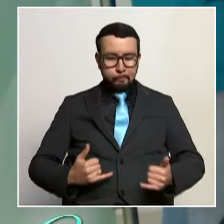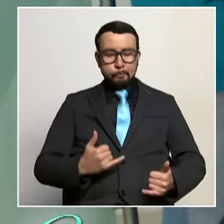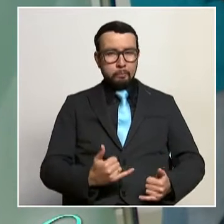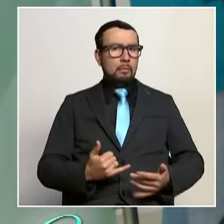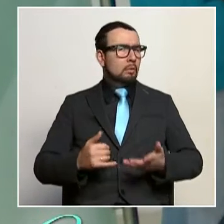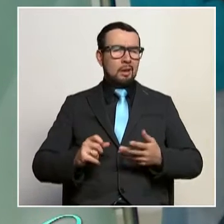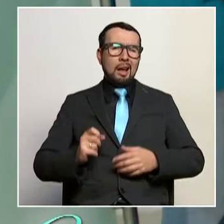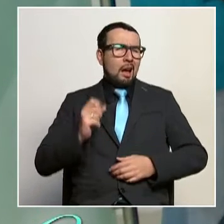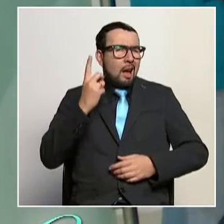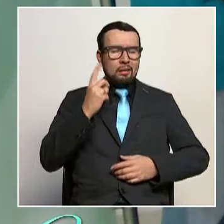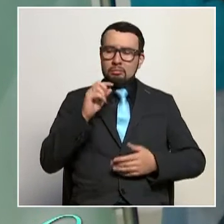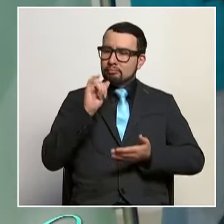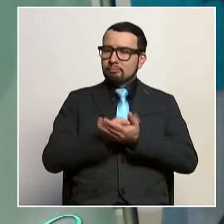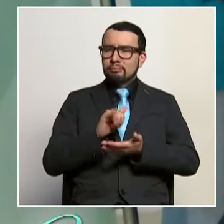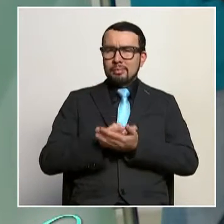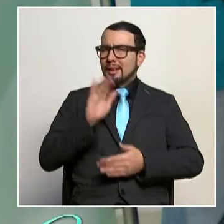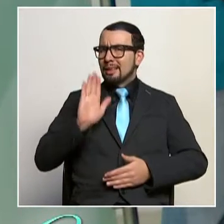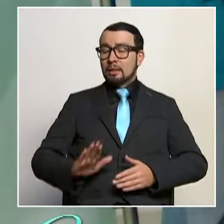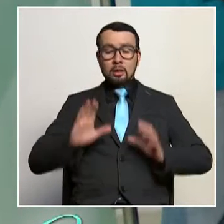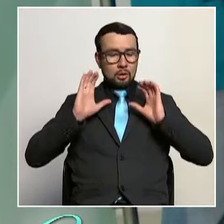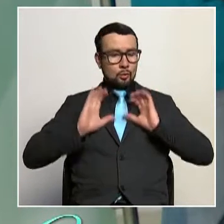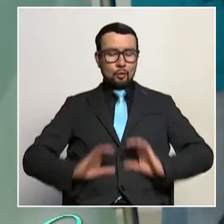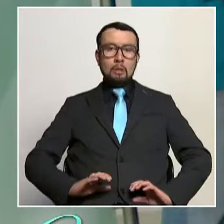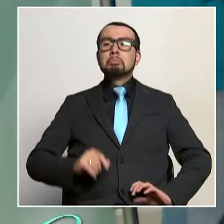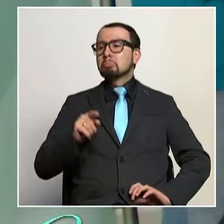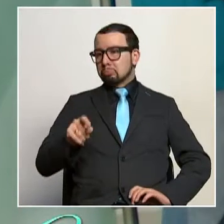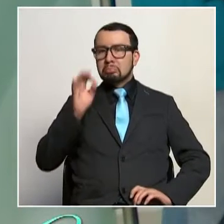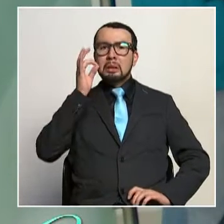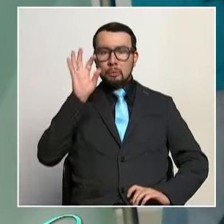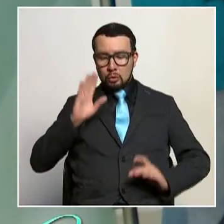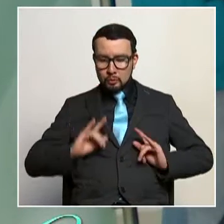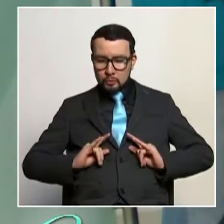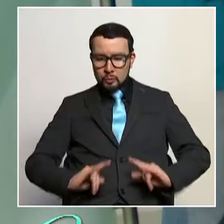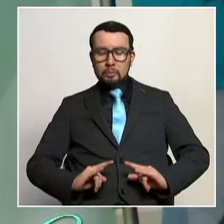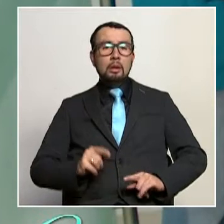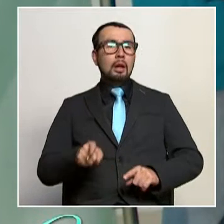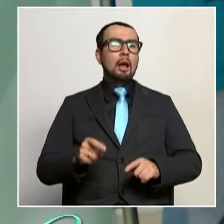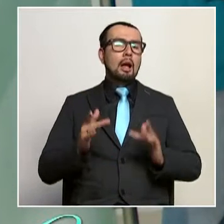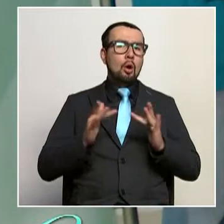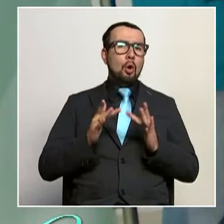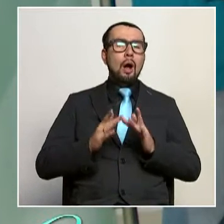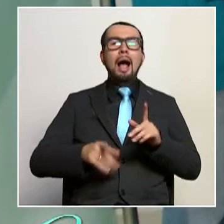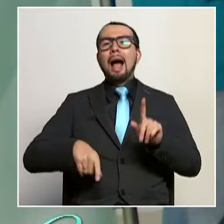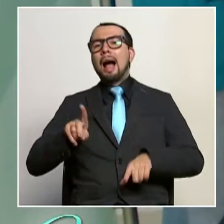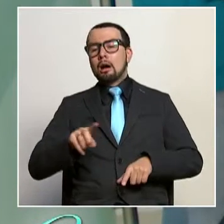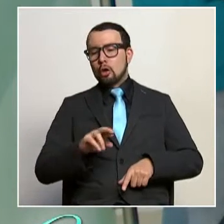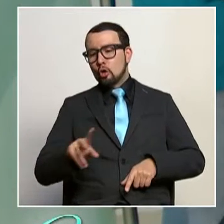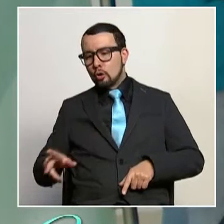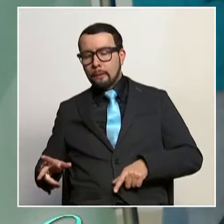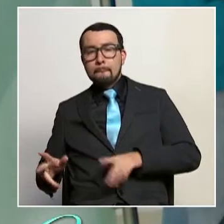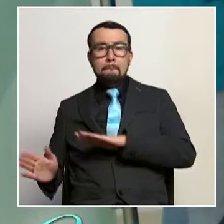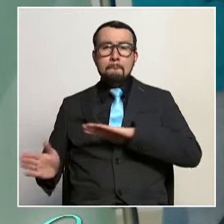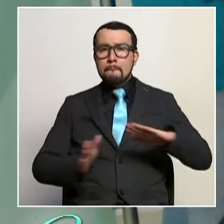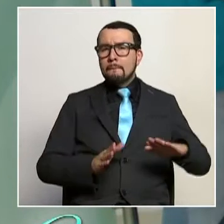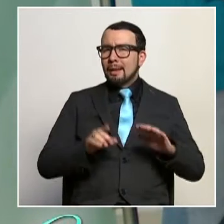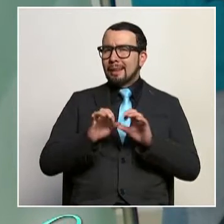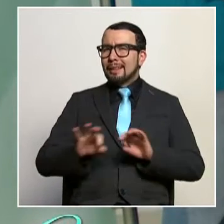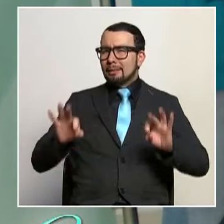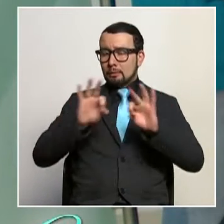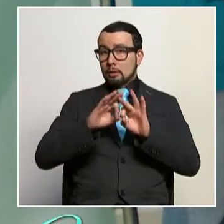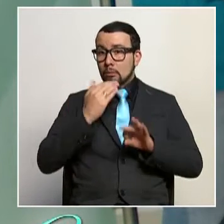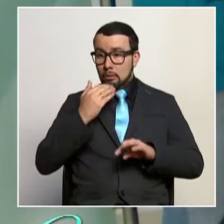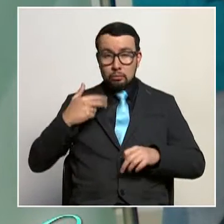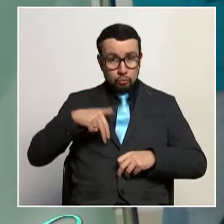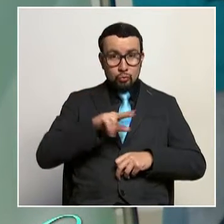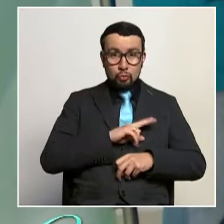mecánica, por simple anatomía, se puede presentar ese tipo de fenómeno. Ahora, una cosa importante es que nosotros